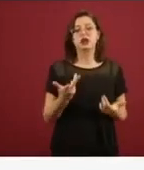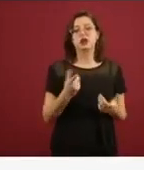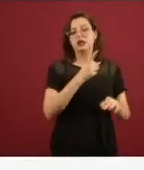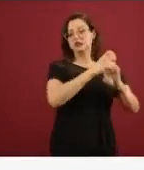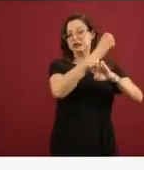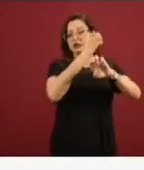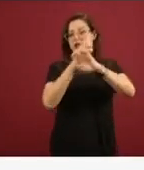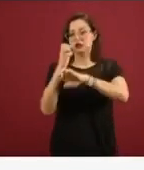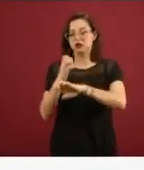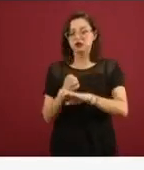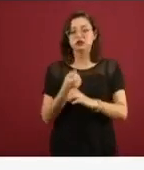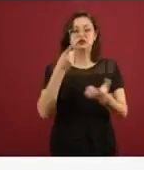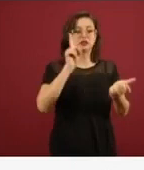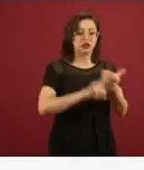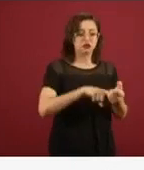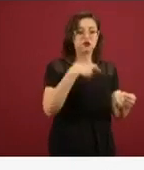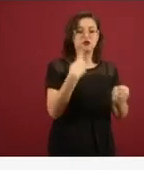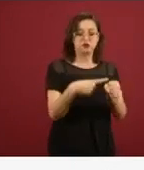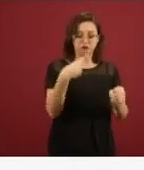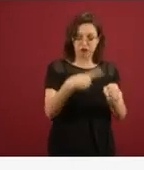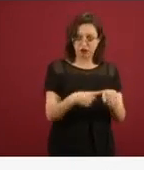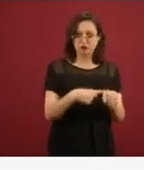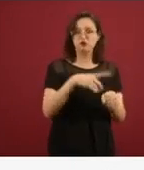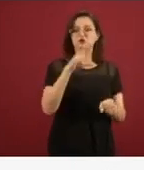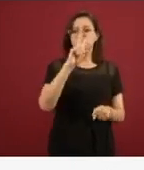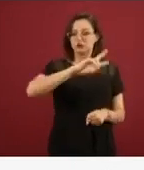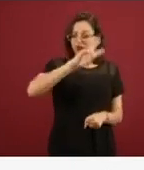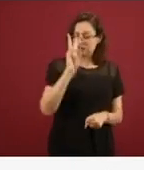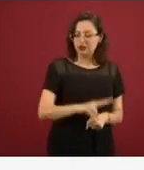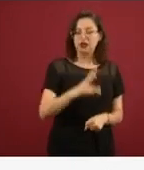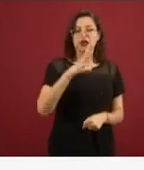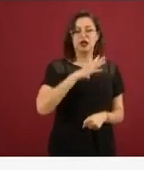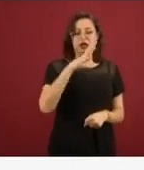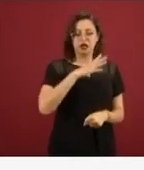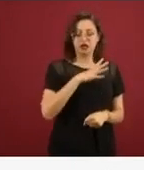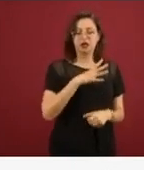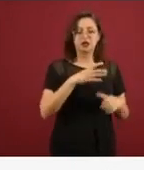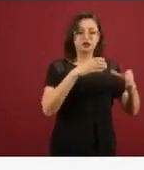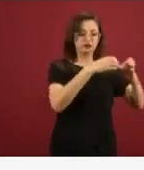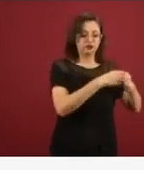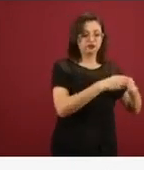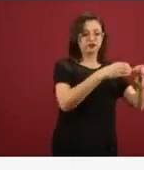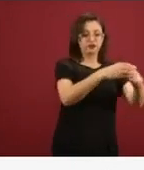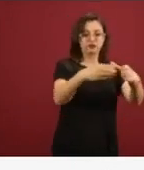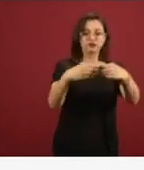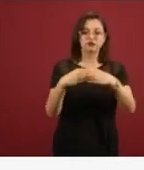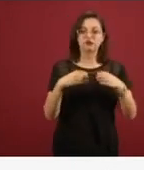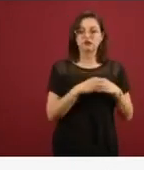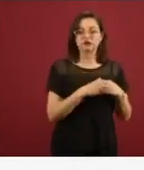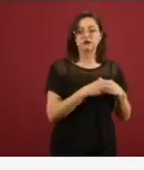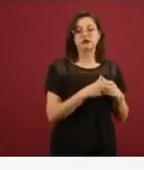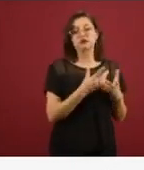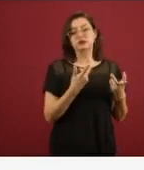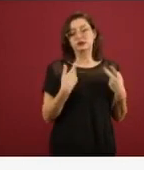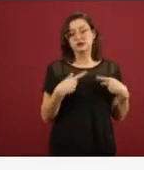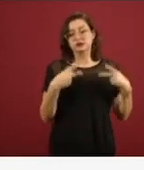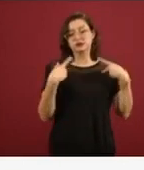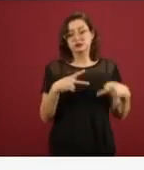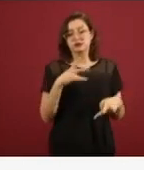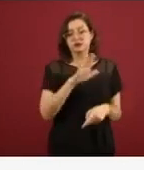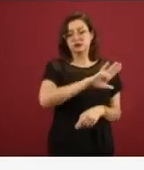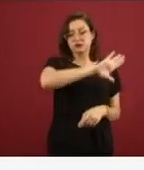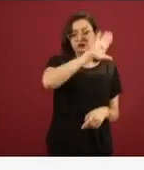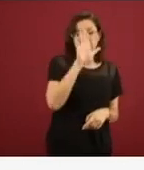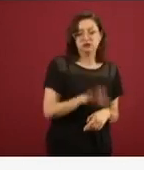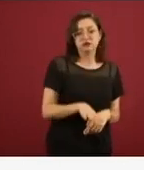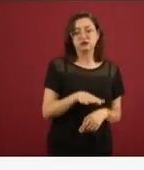de casos confirmados que también se han detectado en las entidades federativas, pues tenemos una línea de letalidad